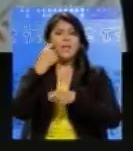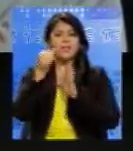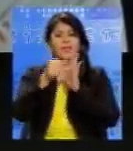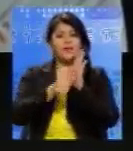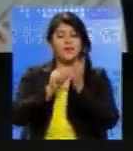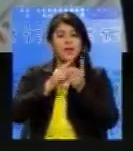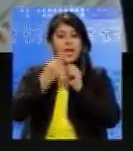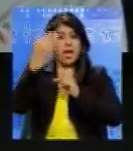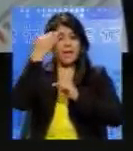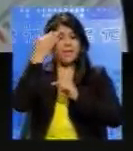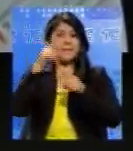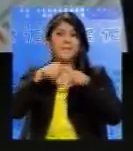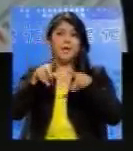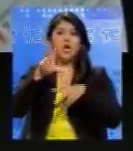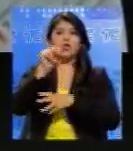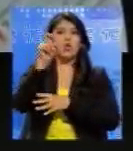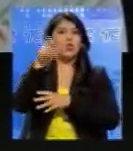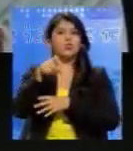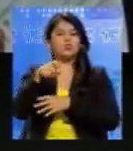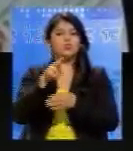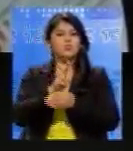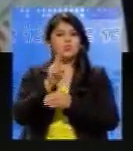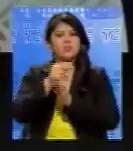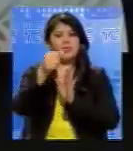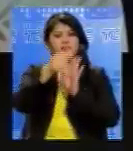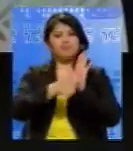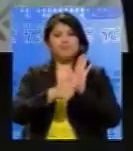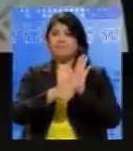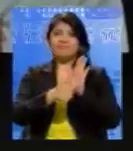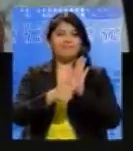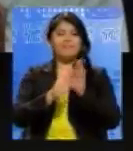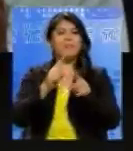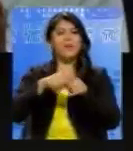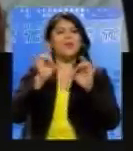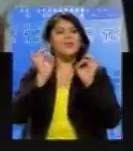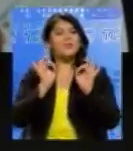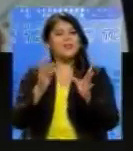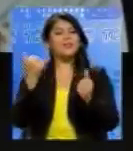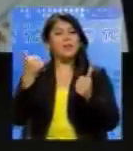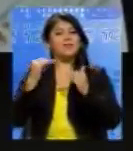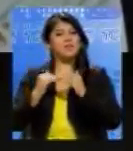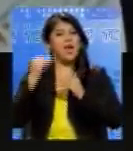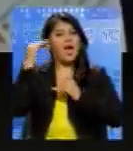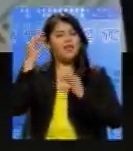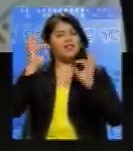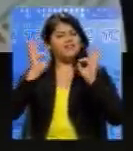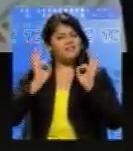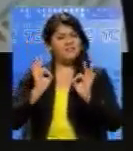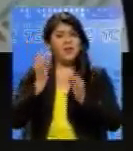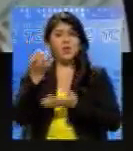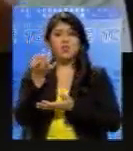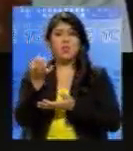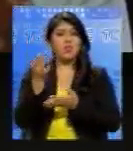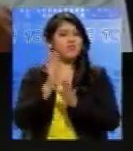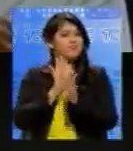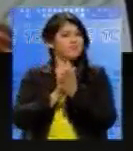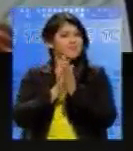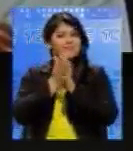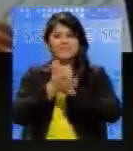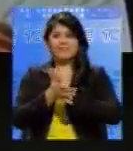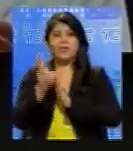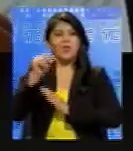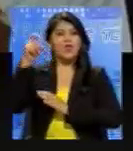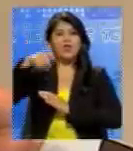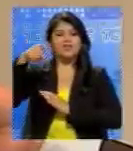cerebral, pero sin usar bisturí. La gran ventaja es que es altamente preciso, indoloro, no hay necesidad